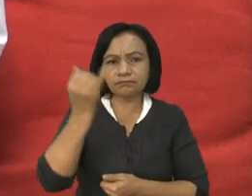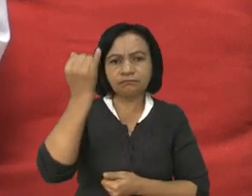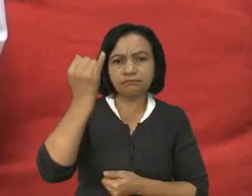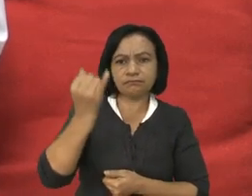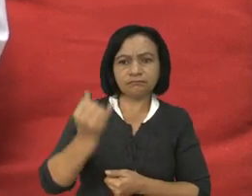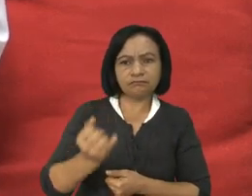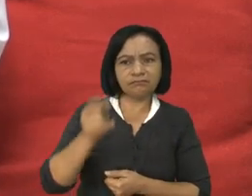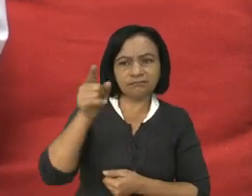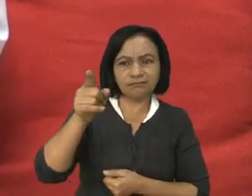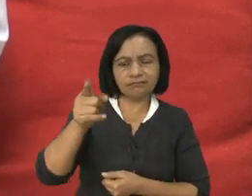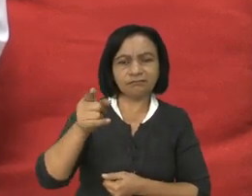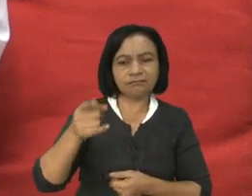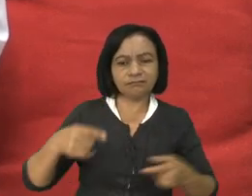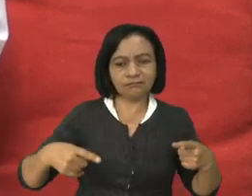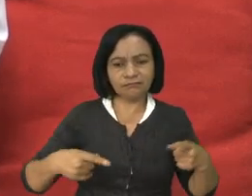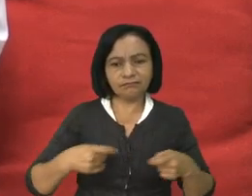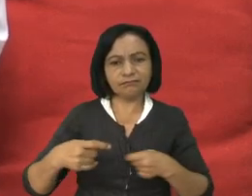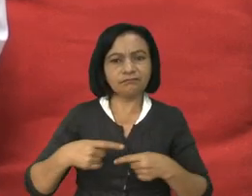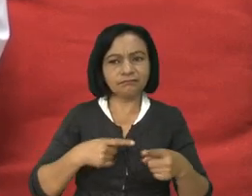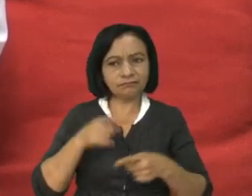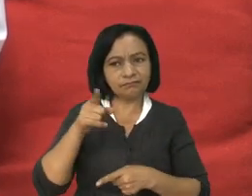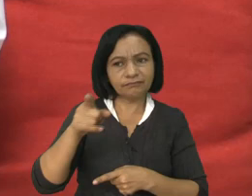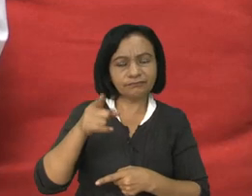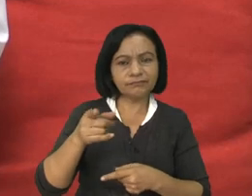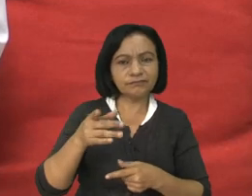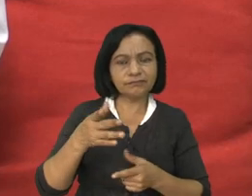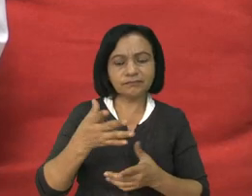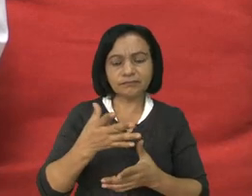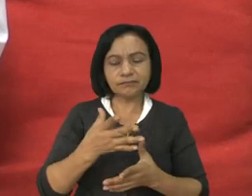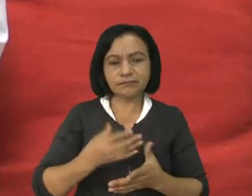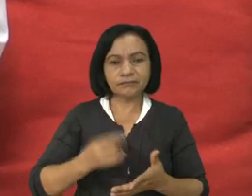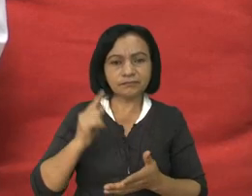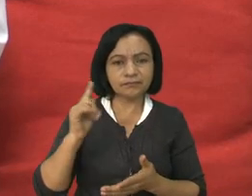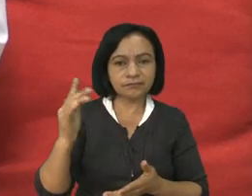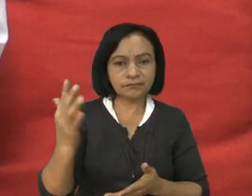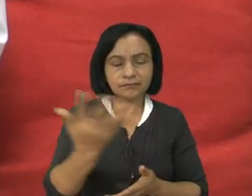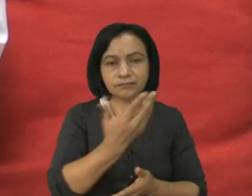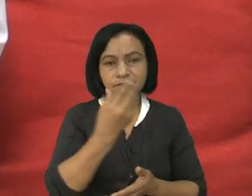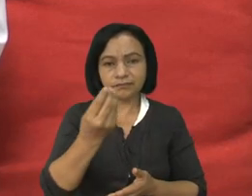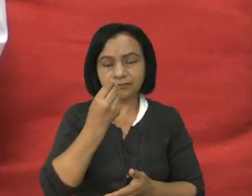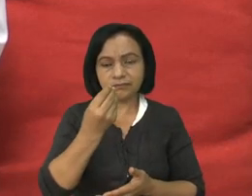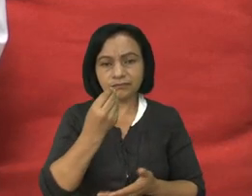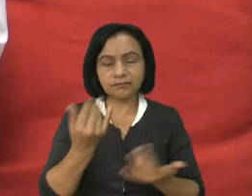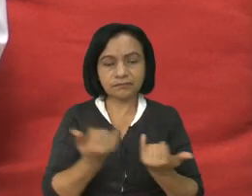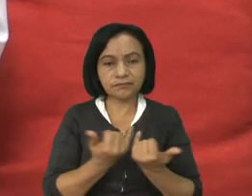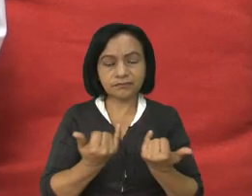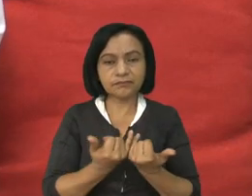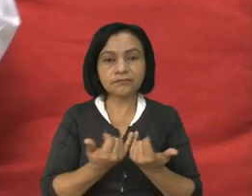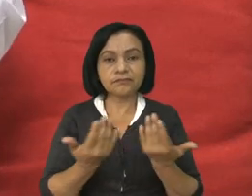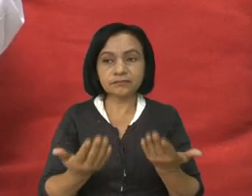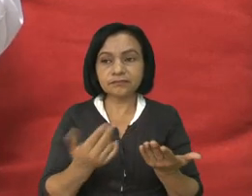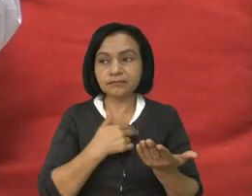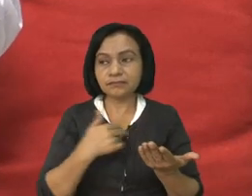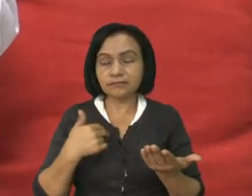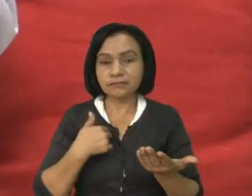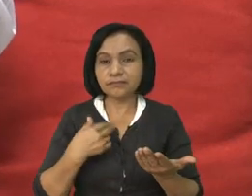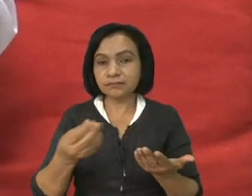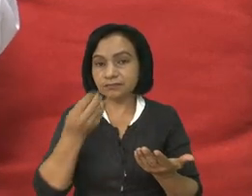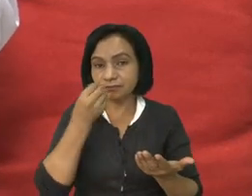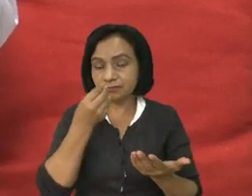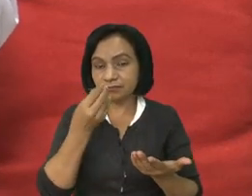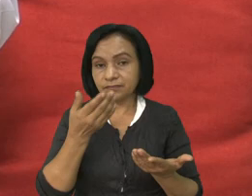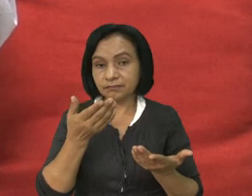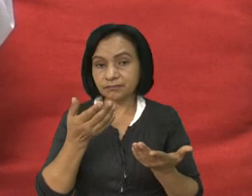vos tenés parásitos. Ellos absorben toda la parte nutricional de la mucosa intestinal, porque cuando nosotros